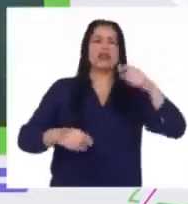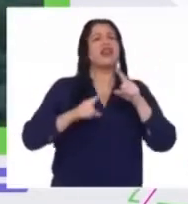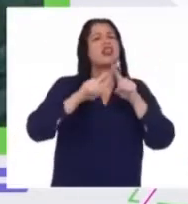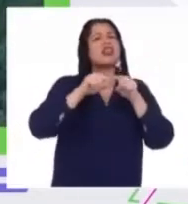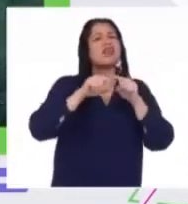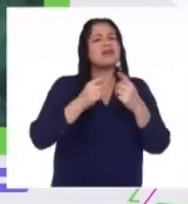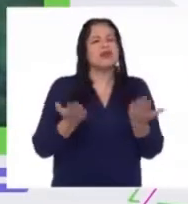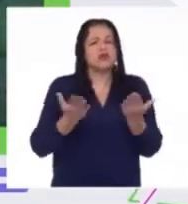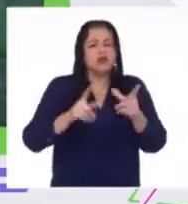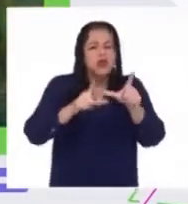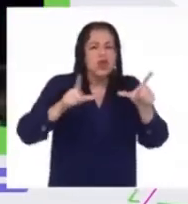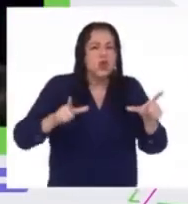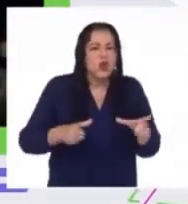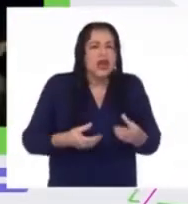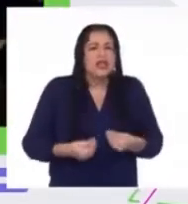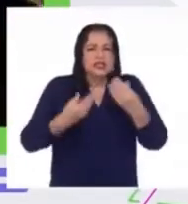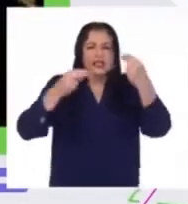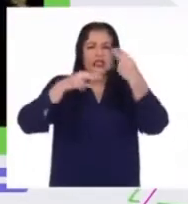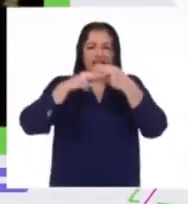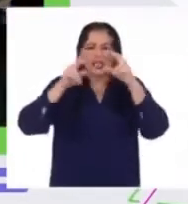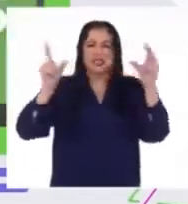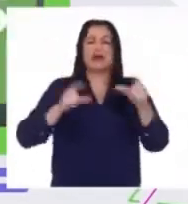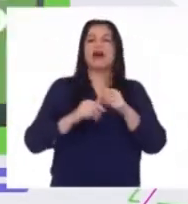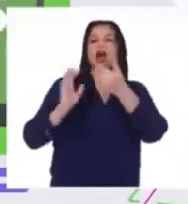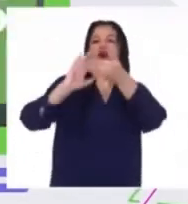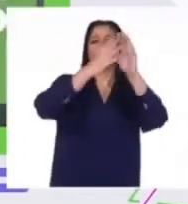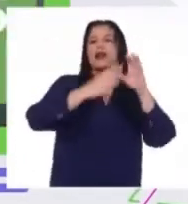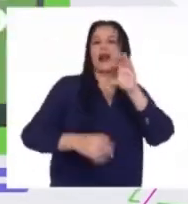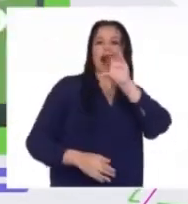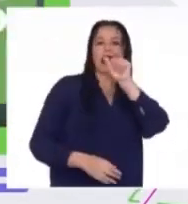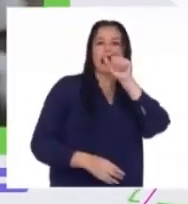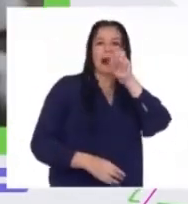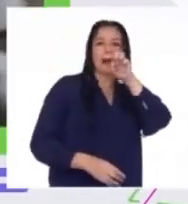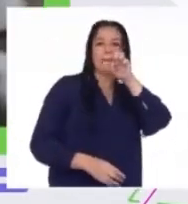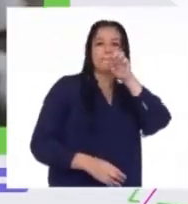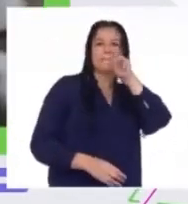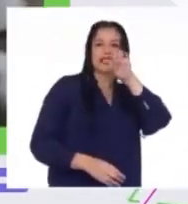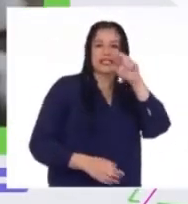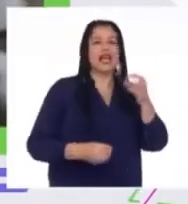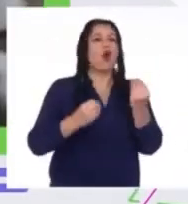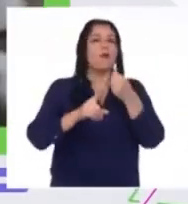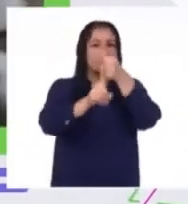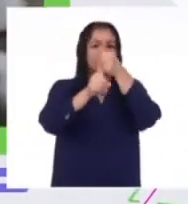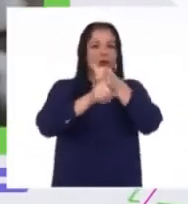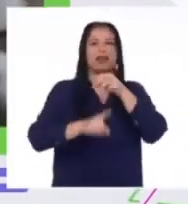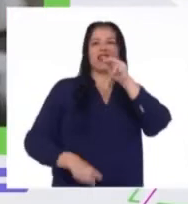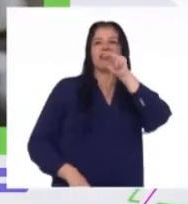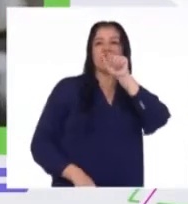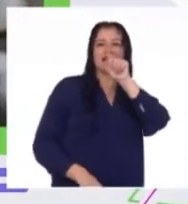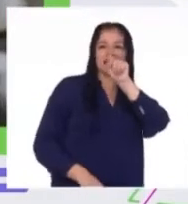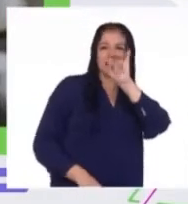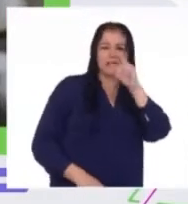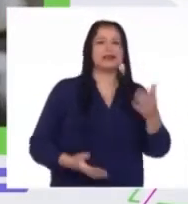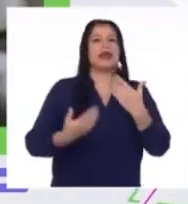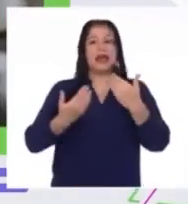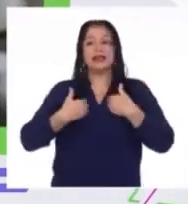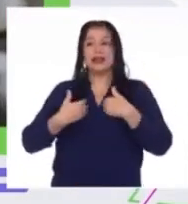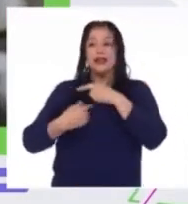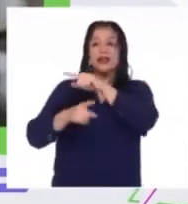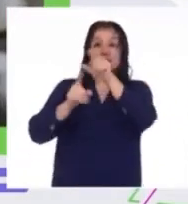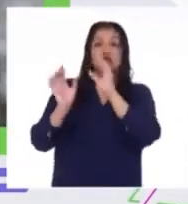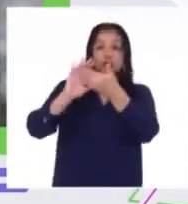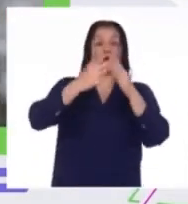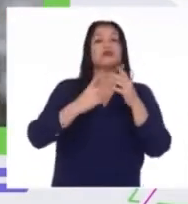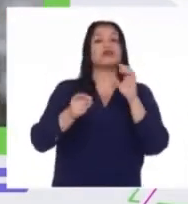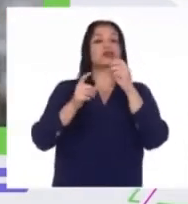se encuentren, se les denomina comunidades campesinas o comunidades nativas. Los pueblos indígenas tienen derechos distintos porque tienen una